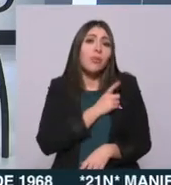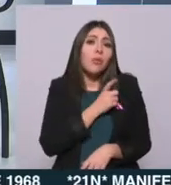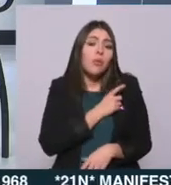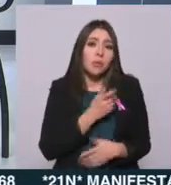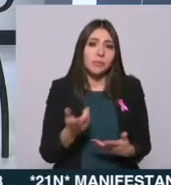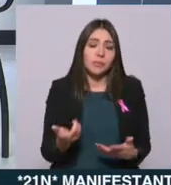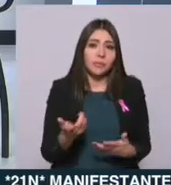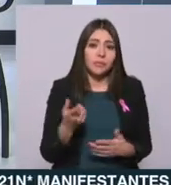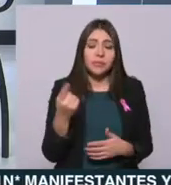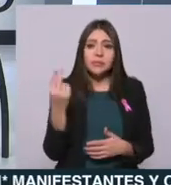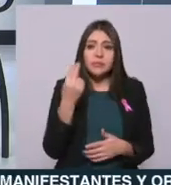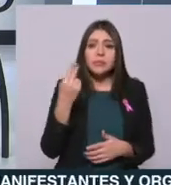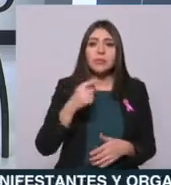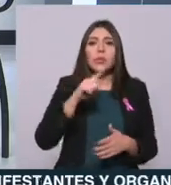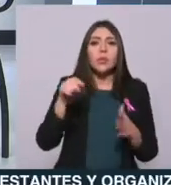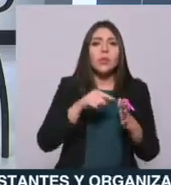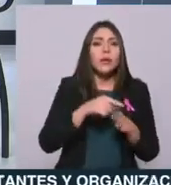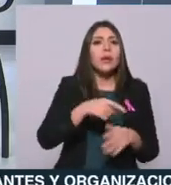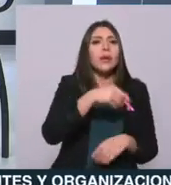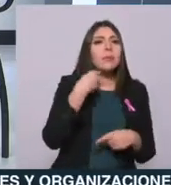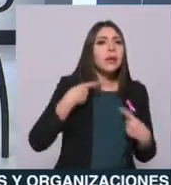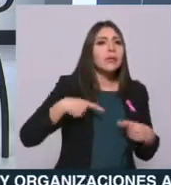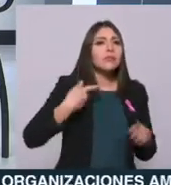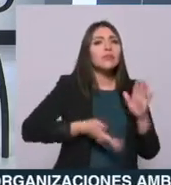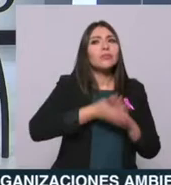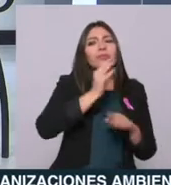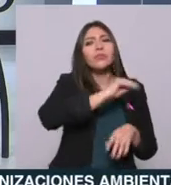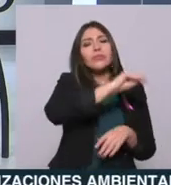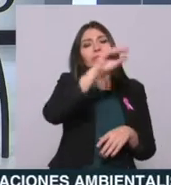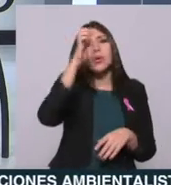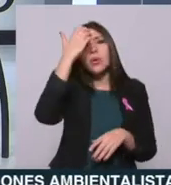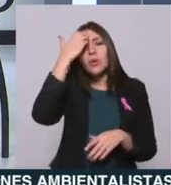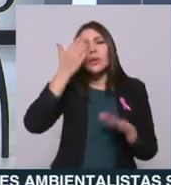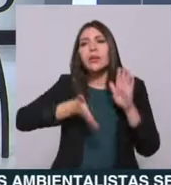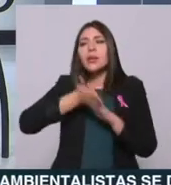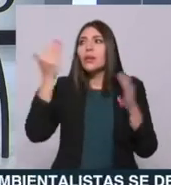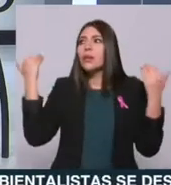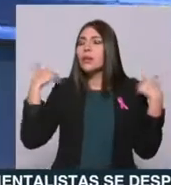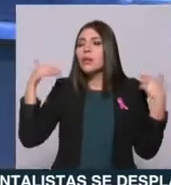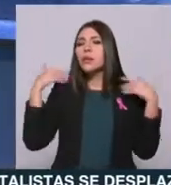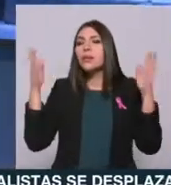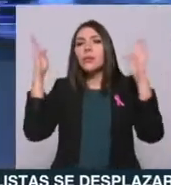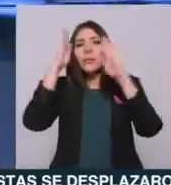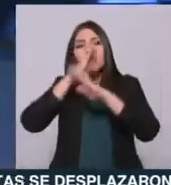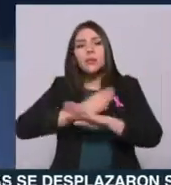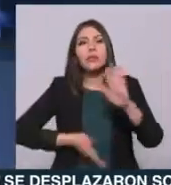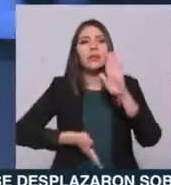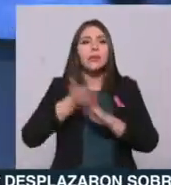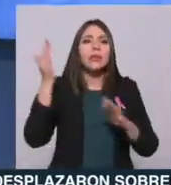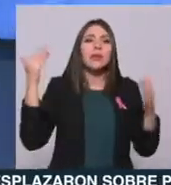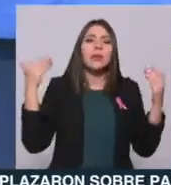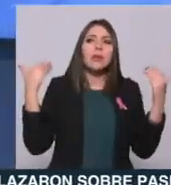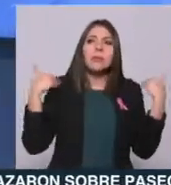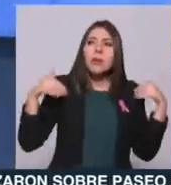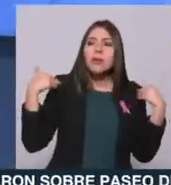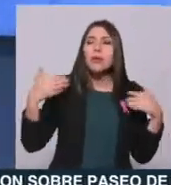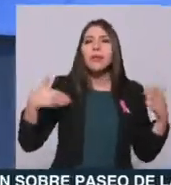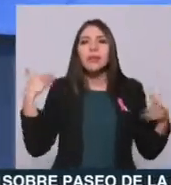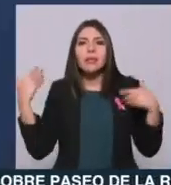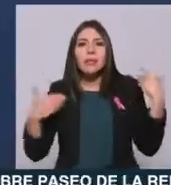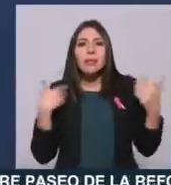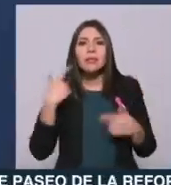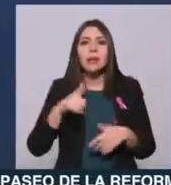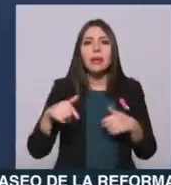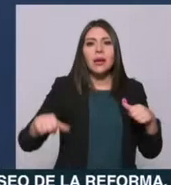personas mayores salgan a pasear, para que conozcan, para que interactúen, lugares de cohesión social, lugares donde se puedan divertir y tener actividades que los motiven?